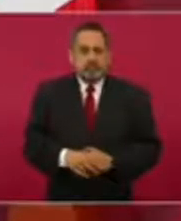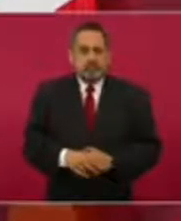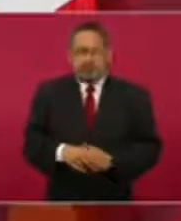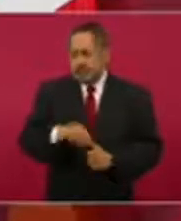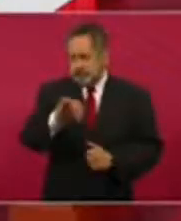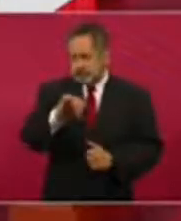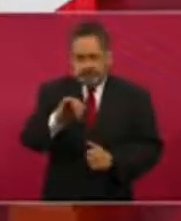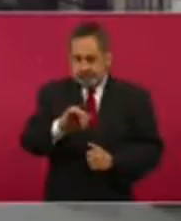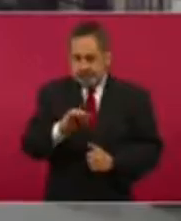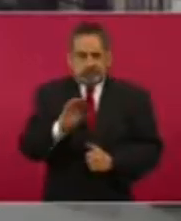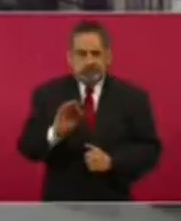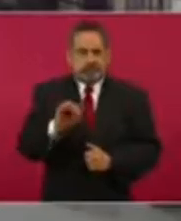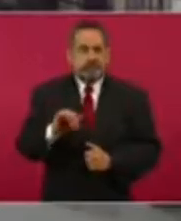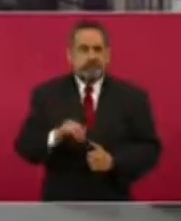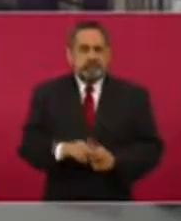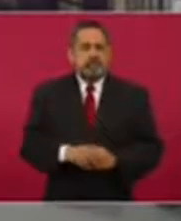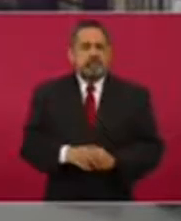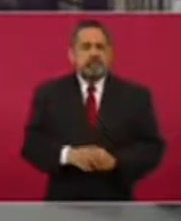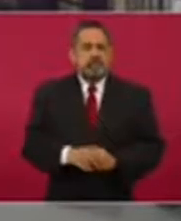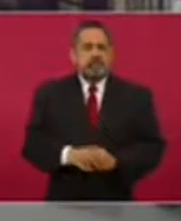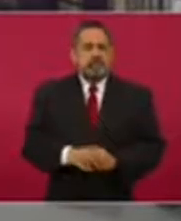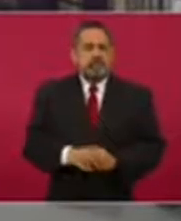Sí,